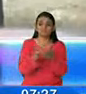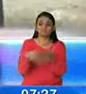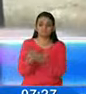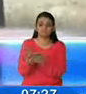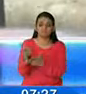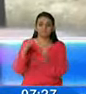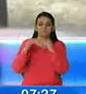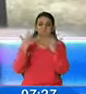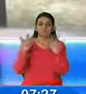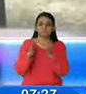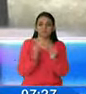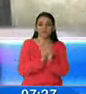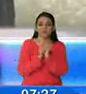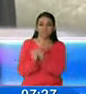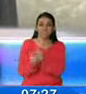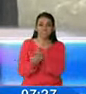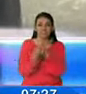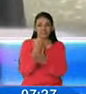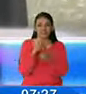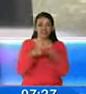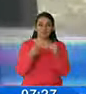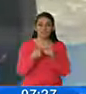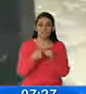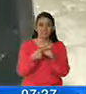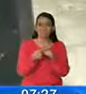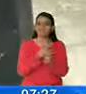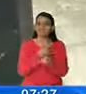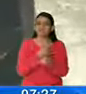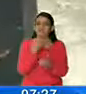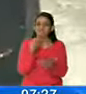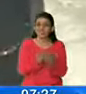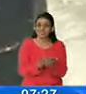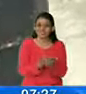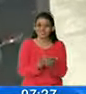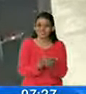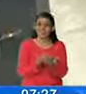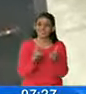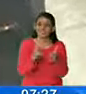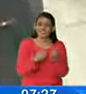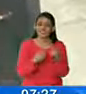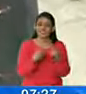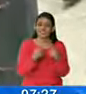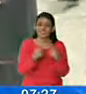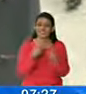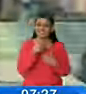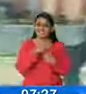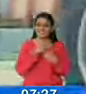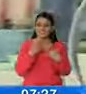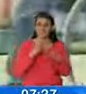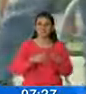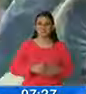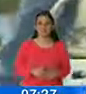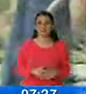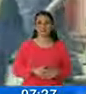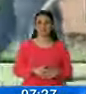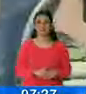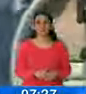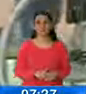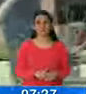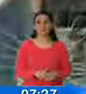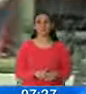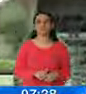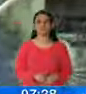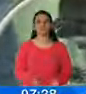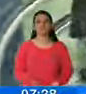a casa acompañados de sus nuevos amigos, con la gratitud en los ojos y la amistad en el corazón. Con imágenes de Carlos